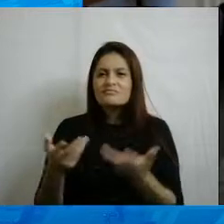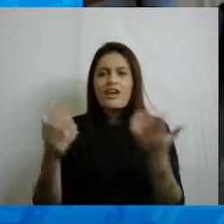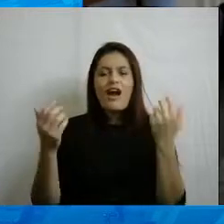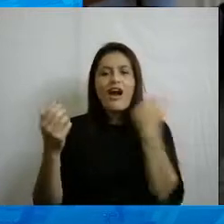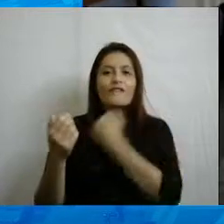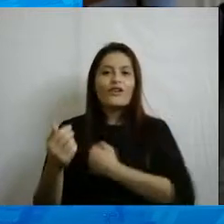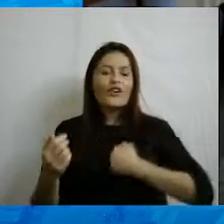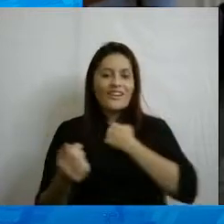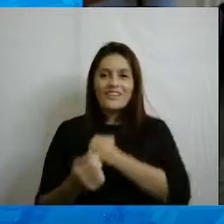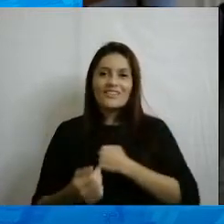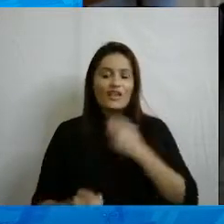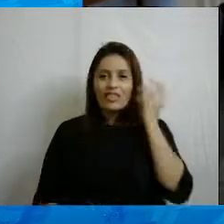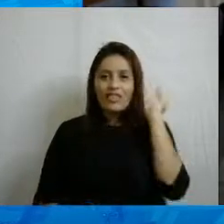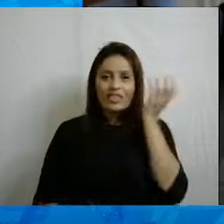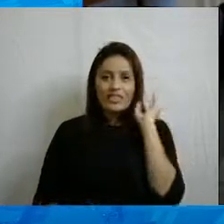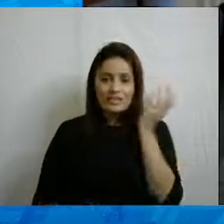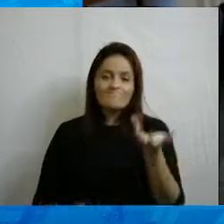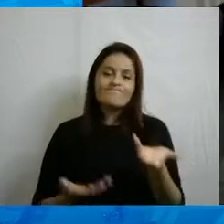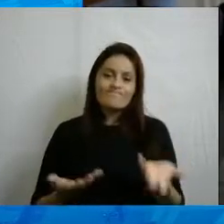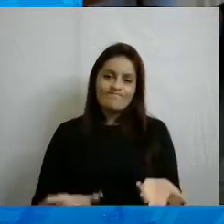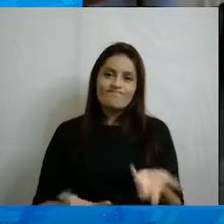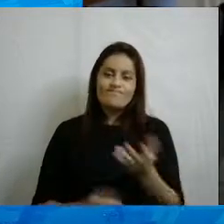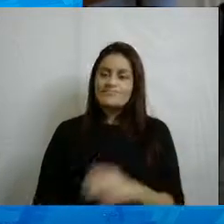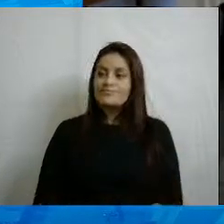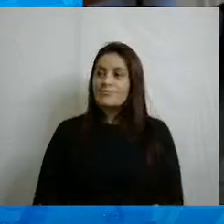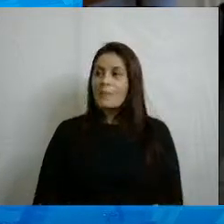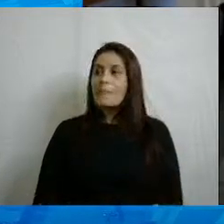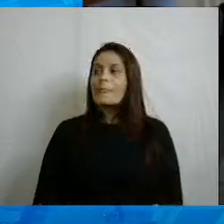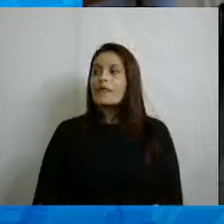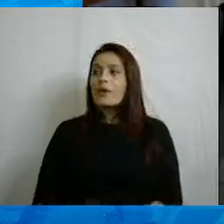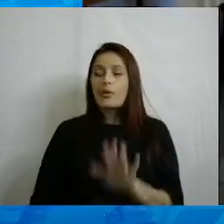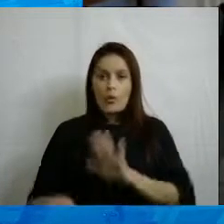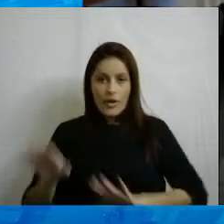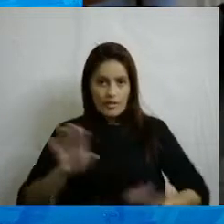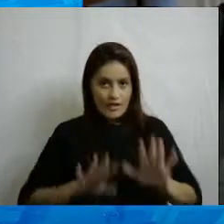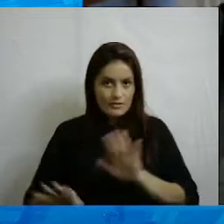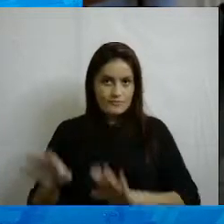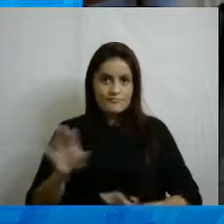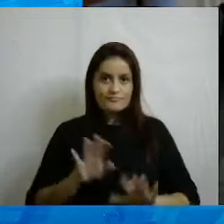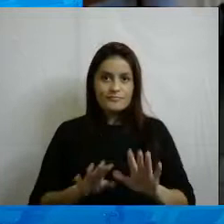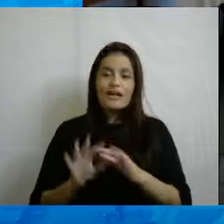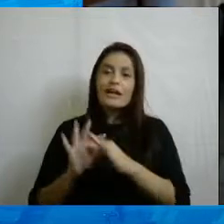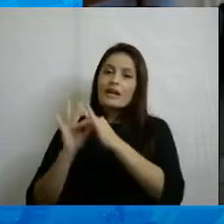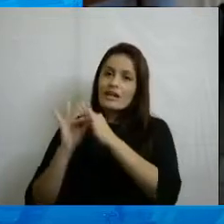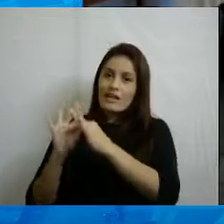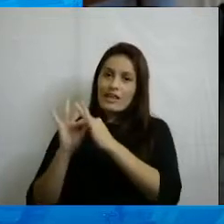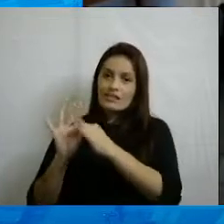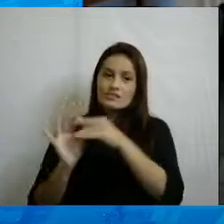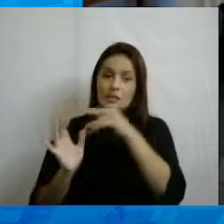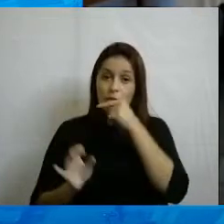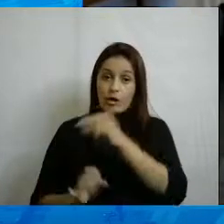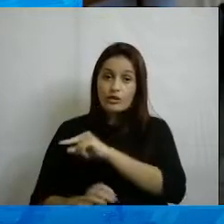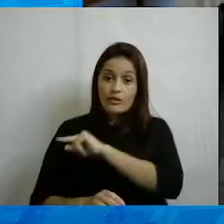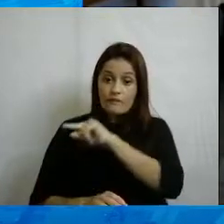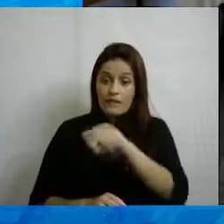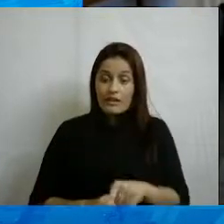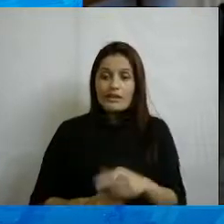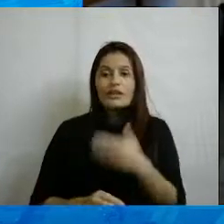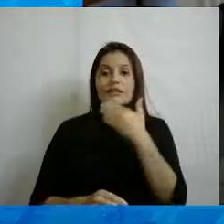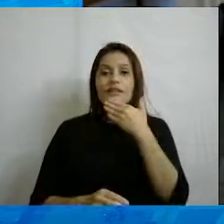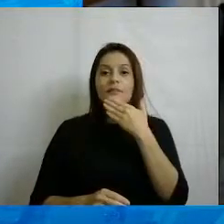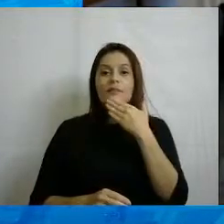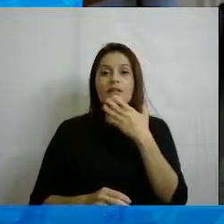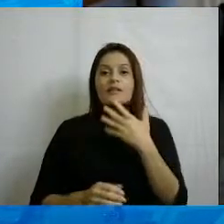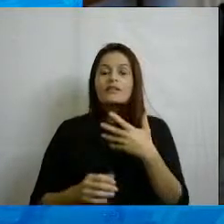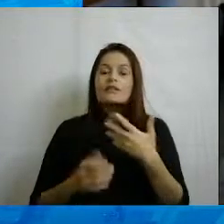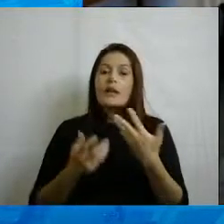de oficina en oficina. O sea, yo creo que tenemos que evitar un poquito de eso y ayudarlo. Así que se agradece que prontamente, y también estoy a la espera